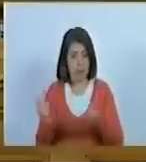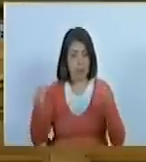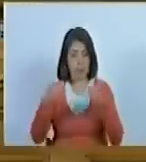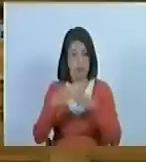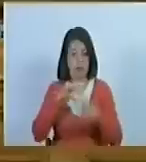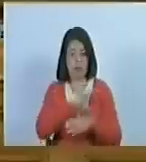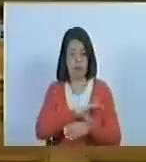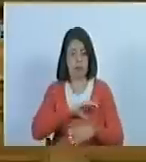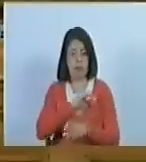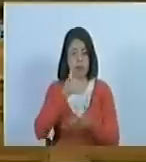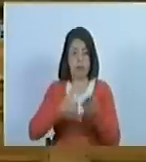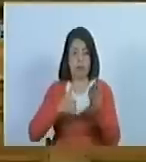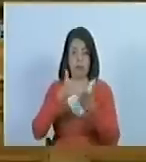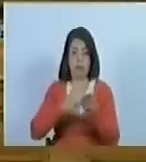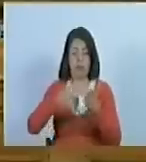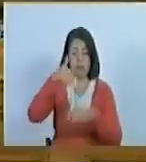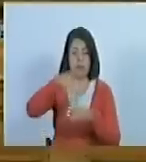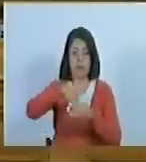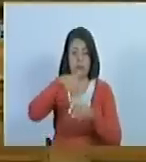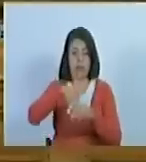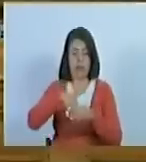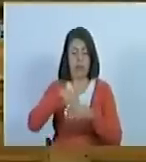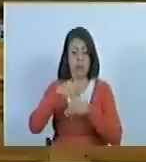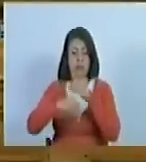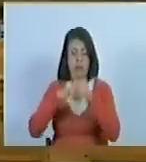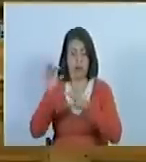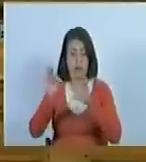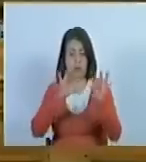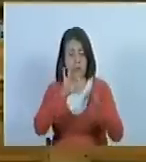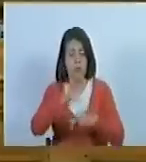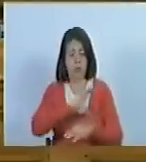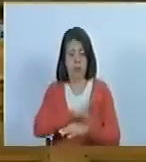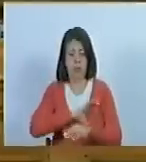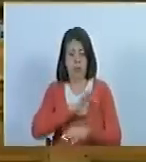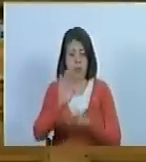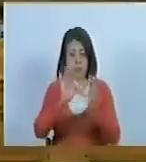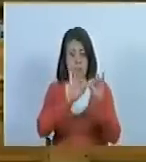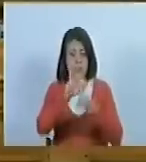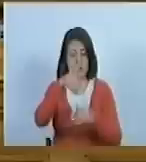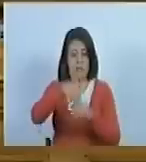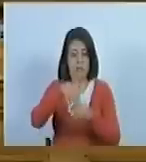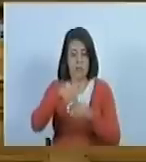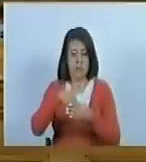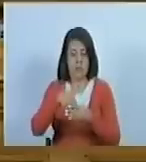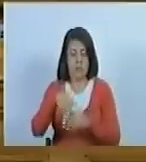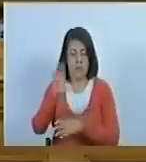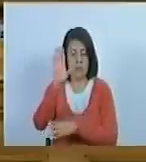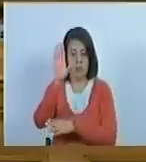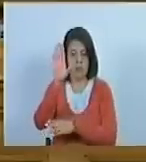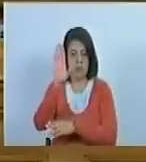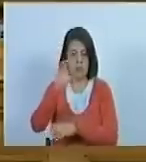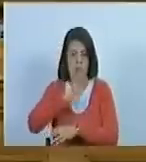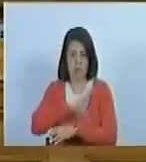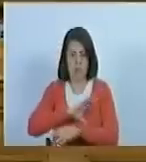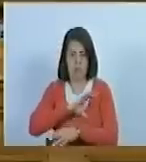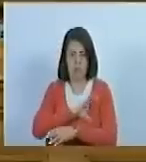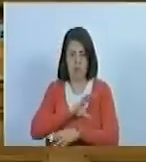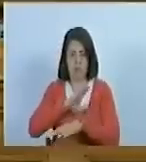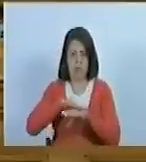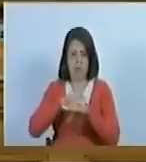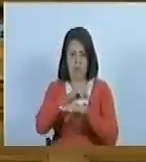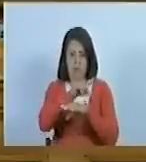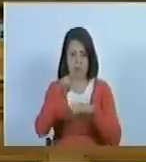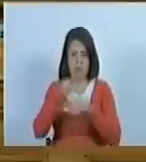el comité de postulaciones electorales, seleccionar el comité de postulaciones electorales, juramentar dicho comité para